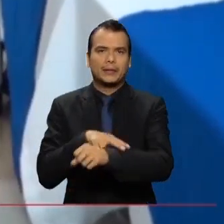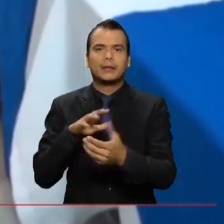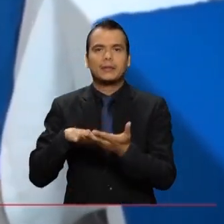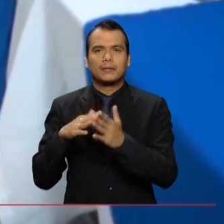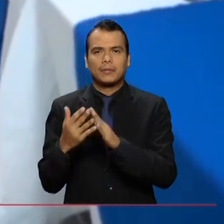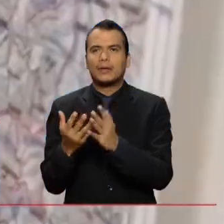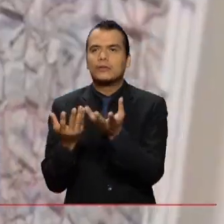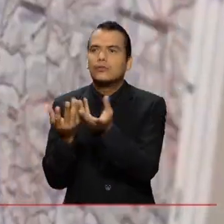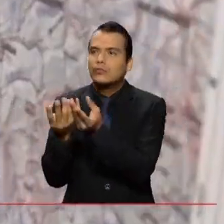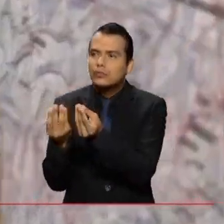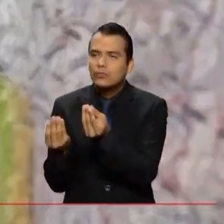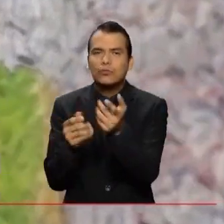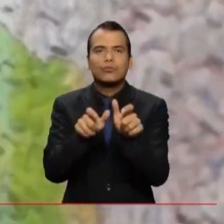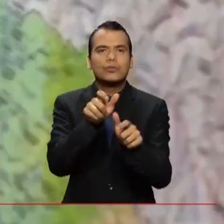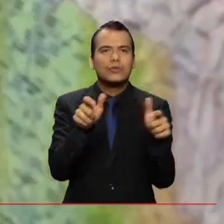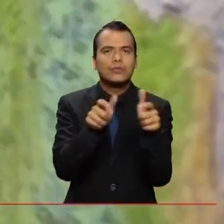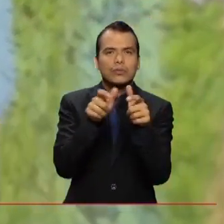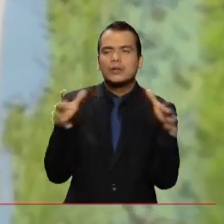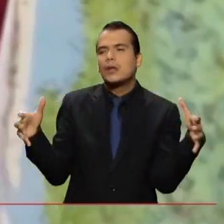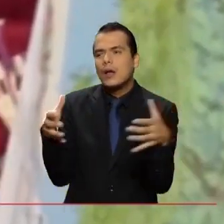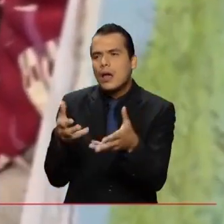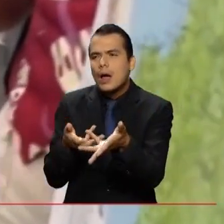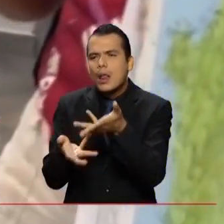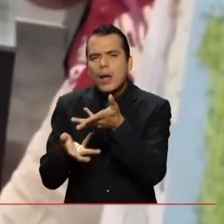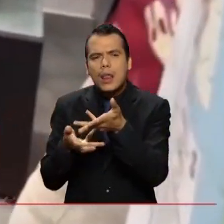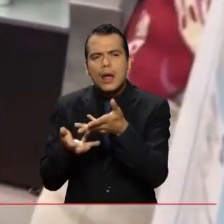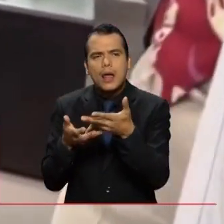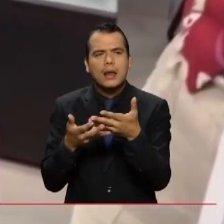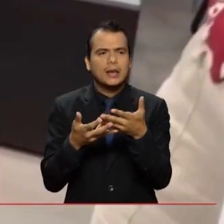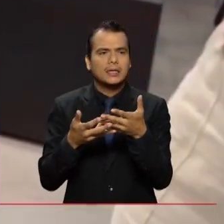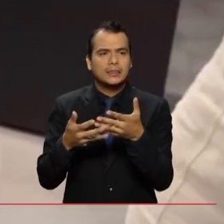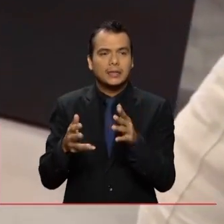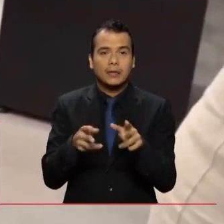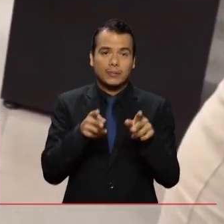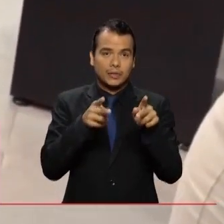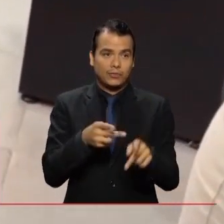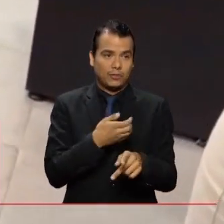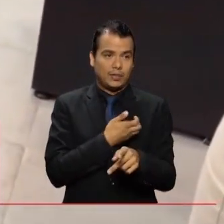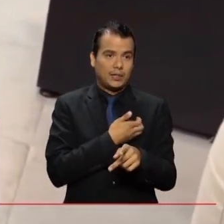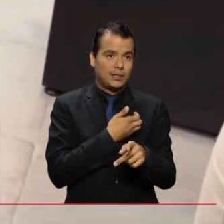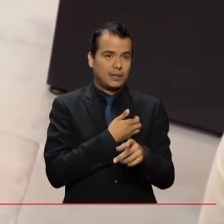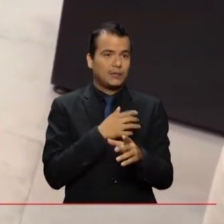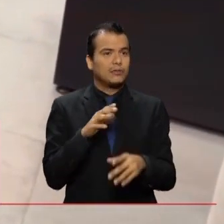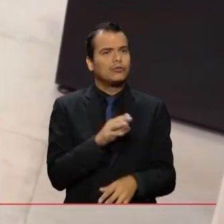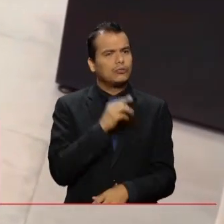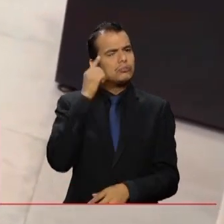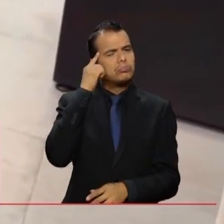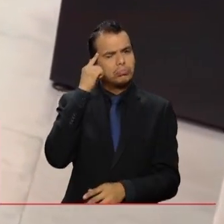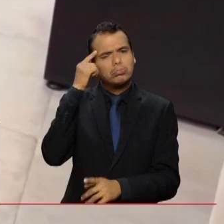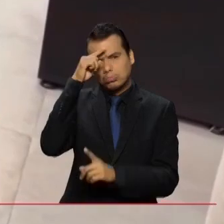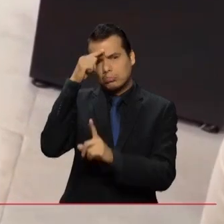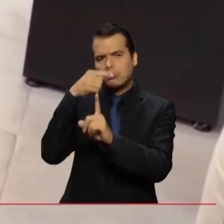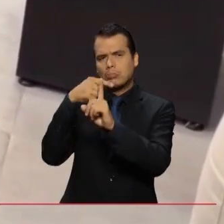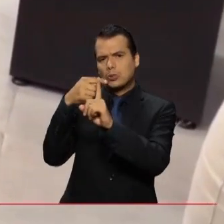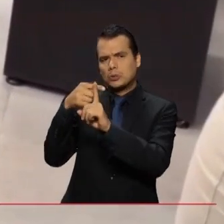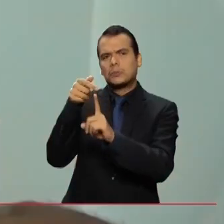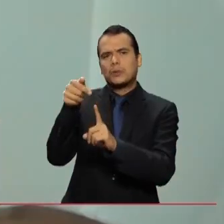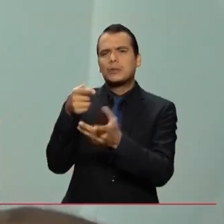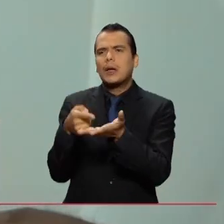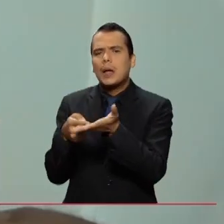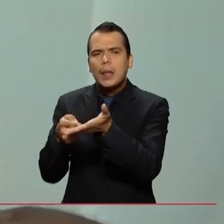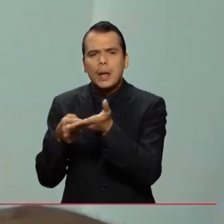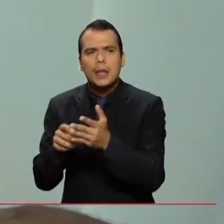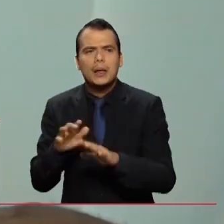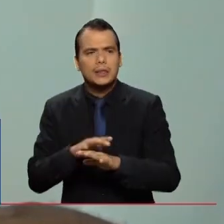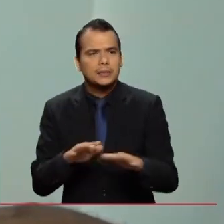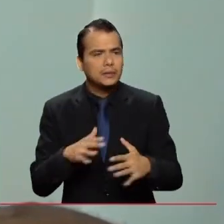que congresistas que hacen acompañamiento al proceso. Todos, hasta el alcalde de Quibdó, son optimistas de los avances. Por lo menos me voy con la